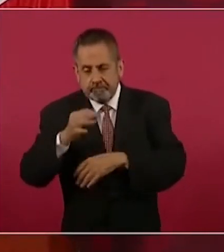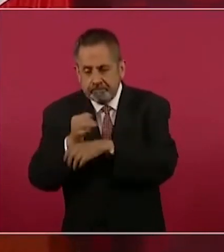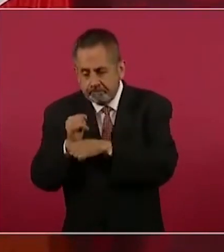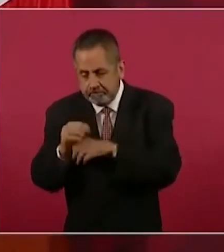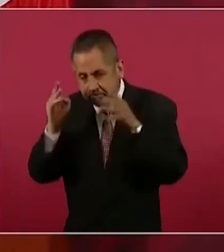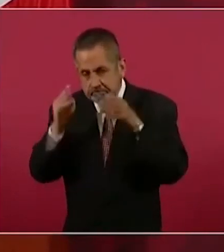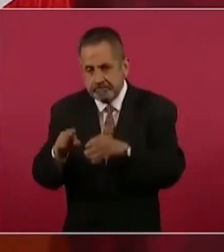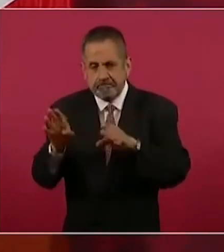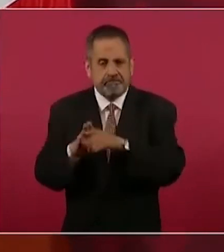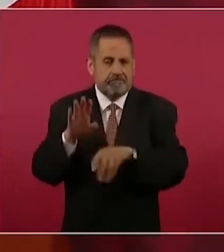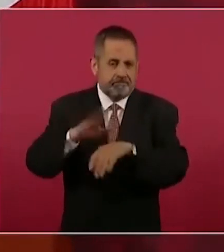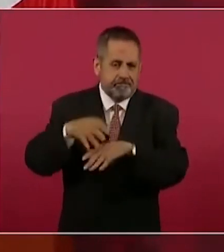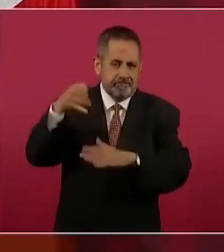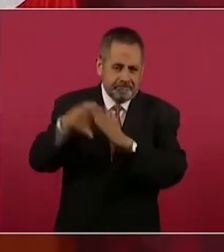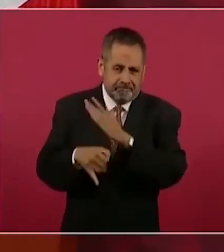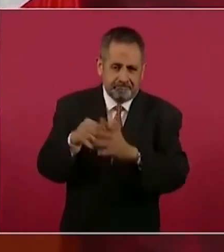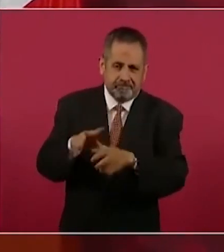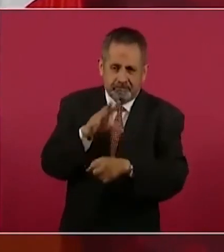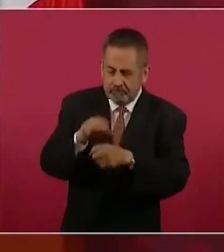investigara a fondo